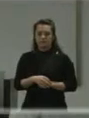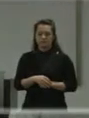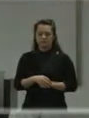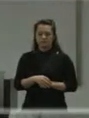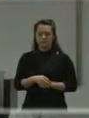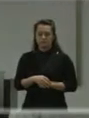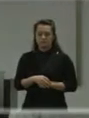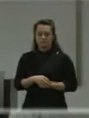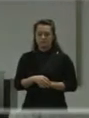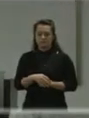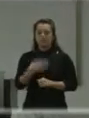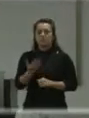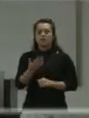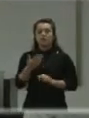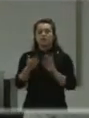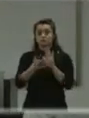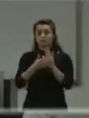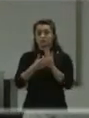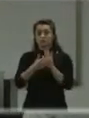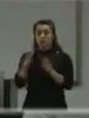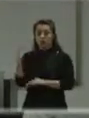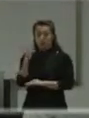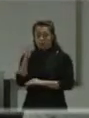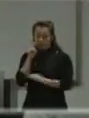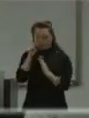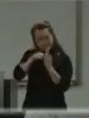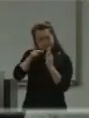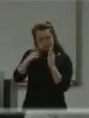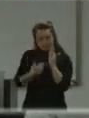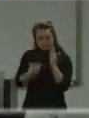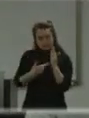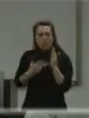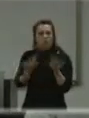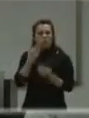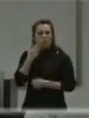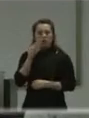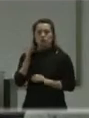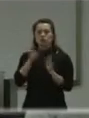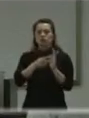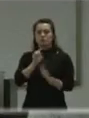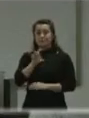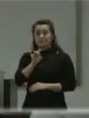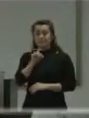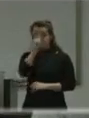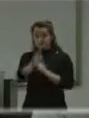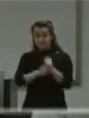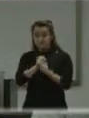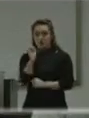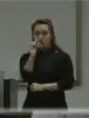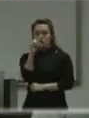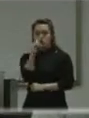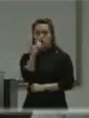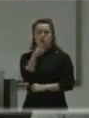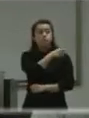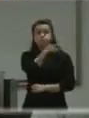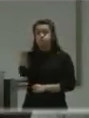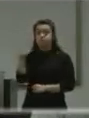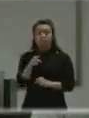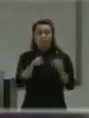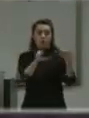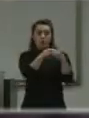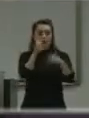que revisará a Colombia esperamos en octubre de 2015 y hay ya una colección de más de 20 organizaciones que están